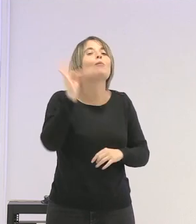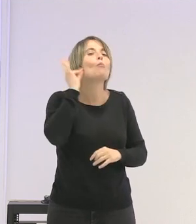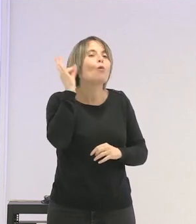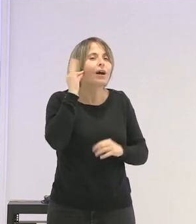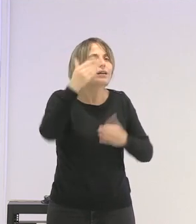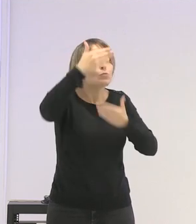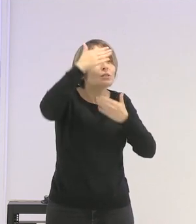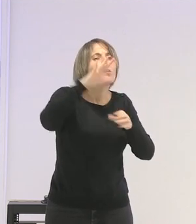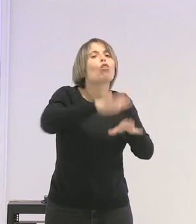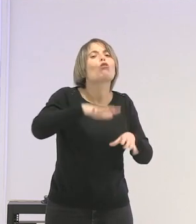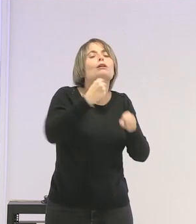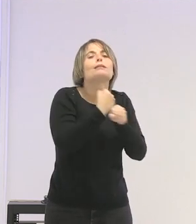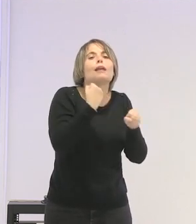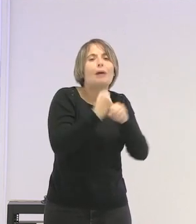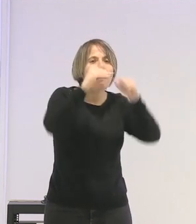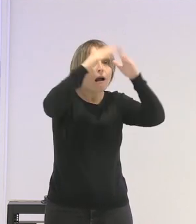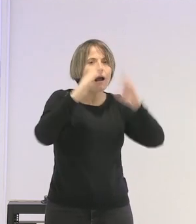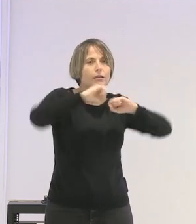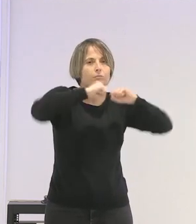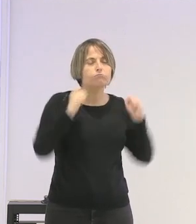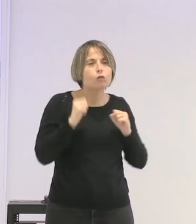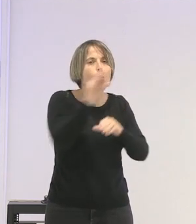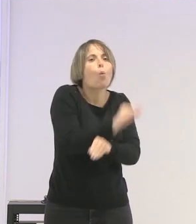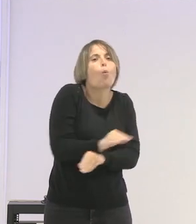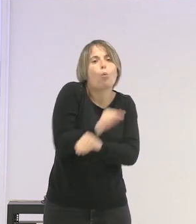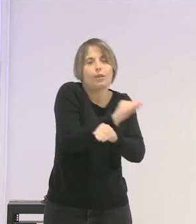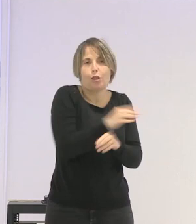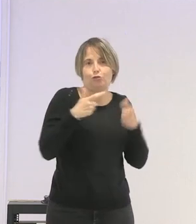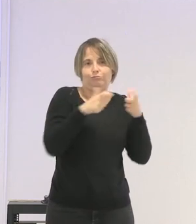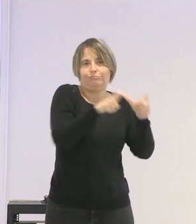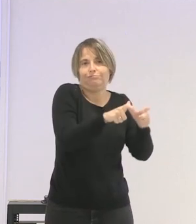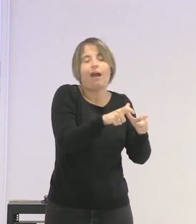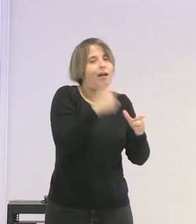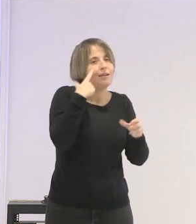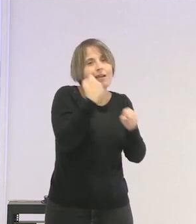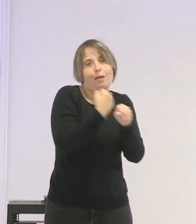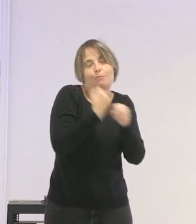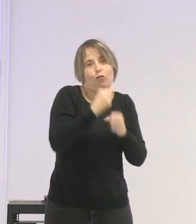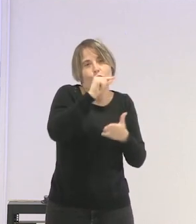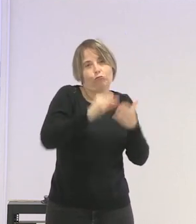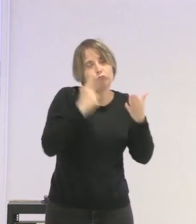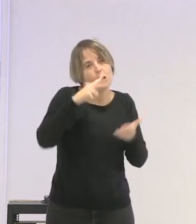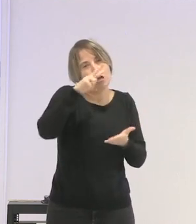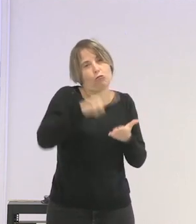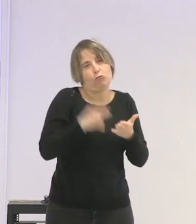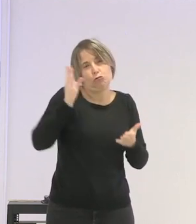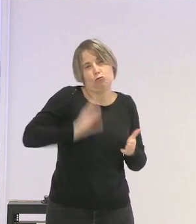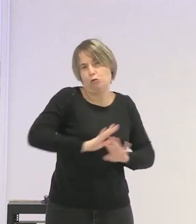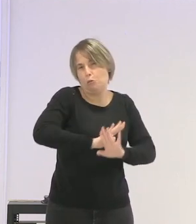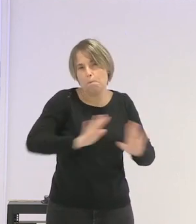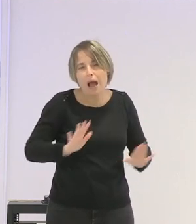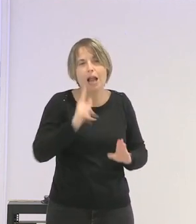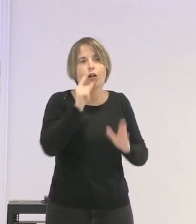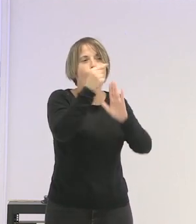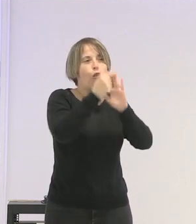es trabajando en el servicio doméstico, en el sector de los cuidados, en este tipo de empleo, pues mal reconocido, mal remunerados, con malas